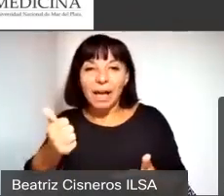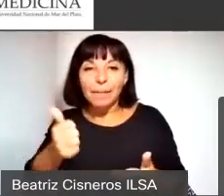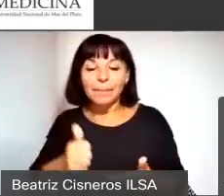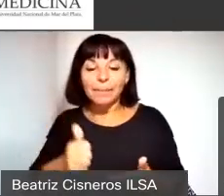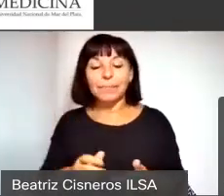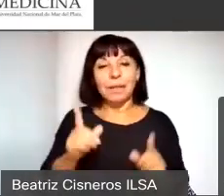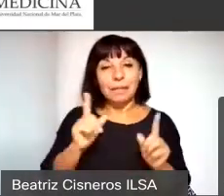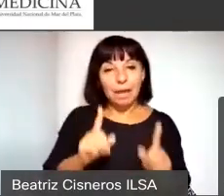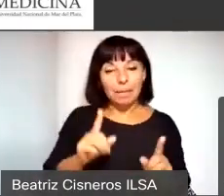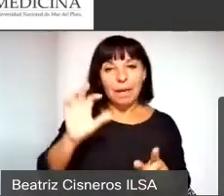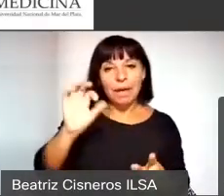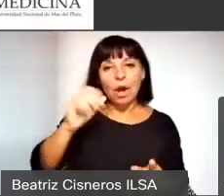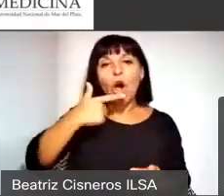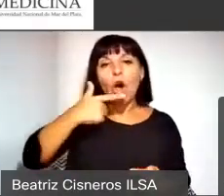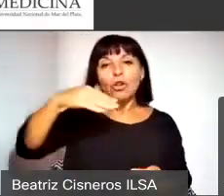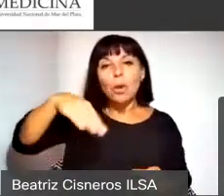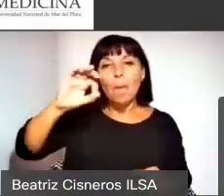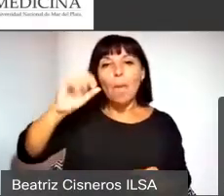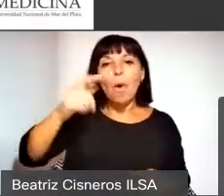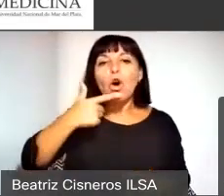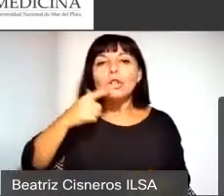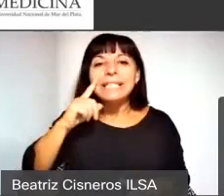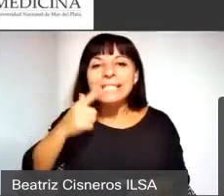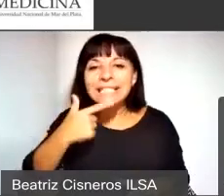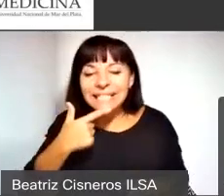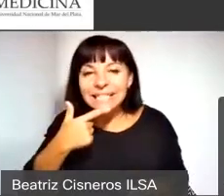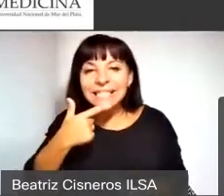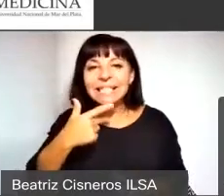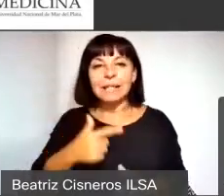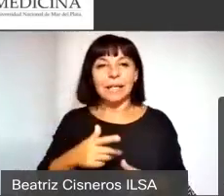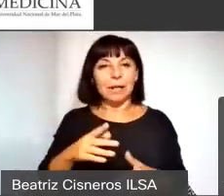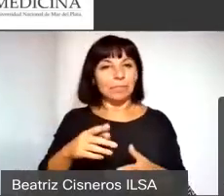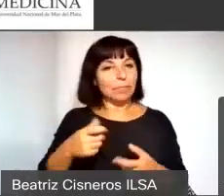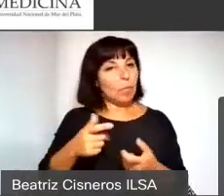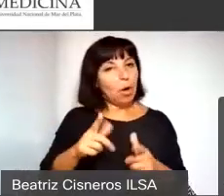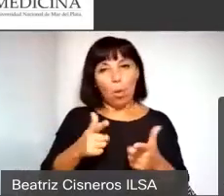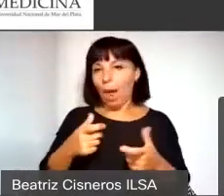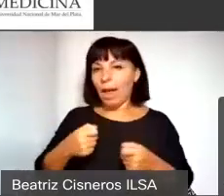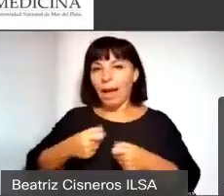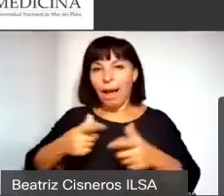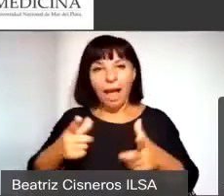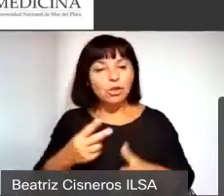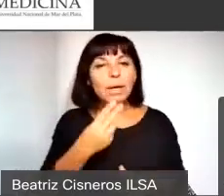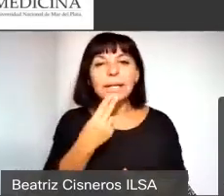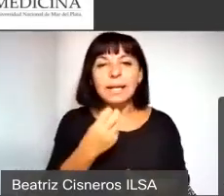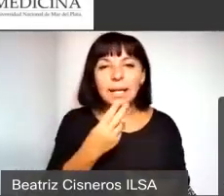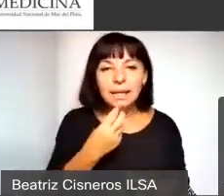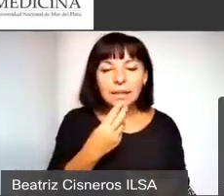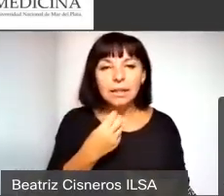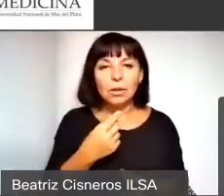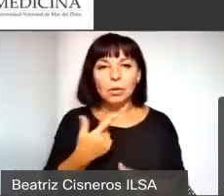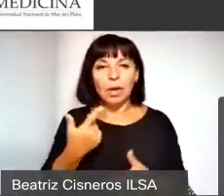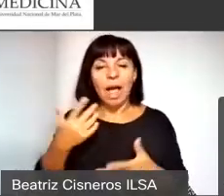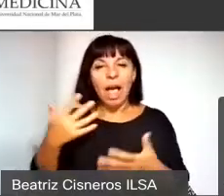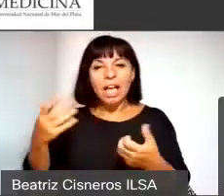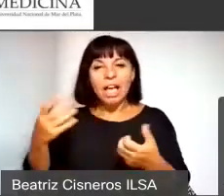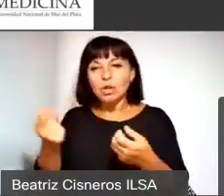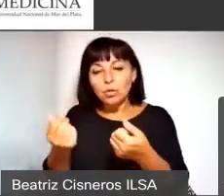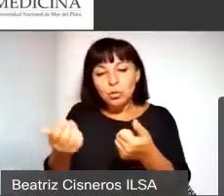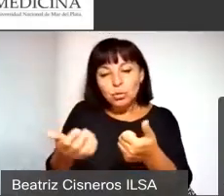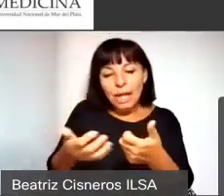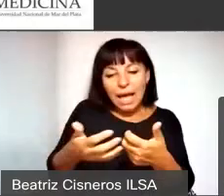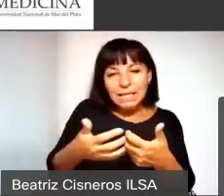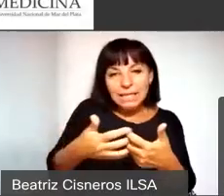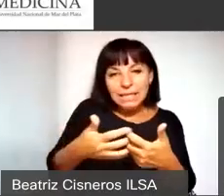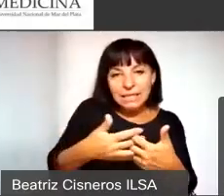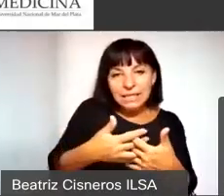ósmosis, que tiene en común todas ellas, que no implican gasto energético y que las sustancias van a atravesar la membrana en